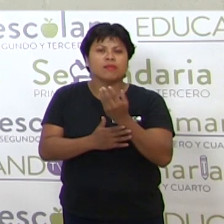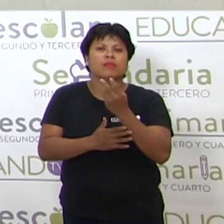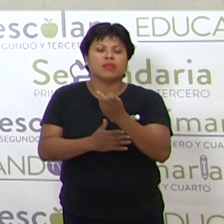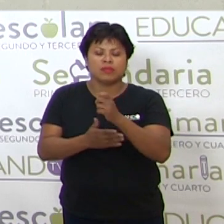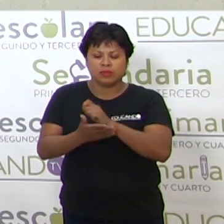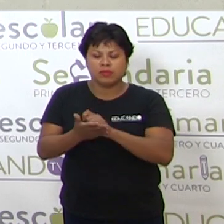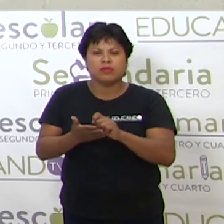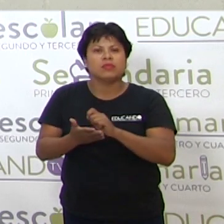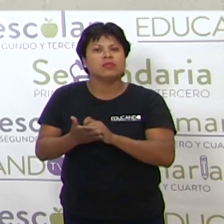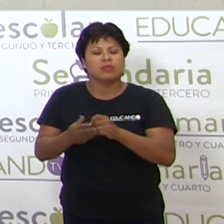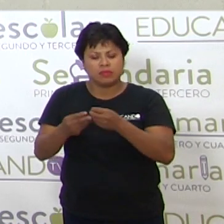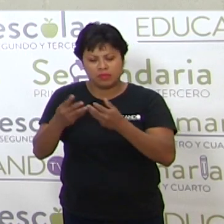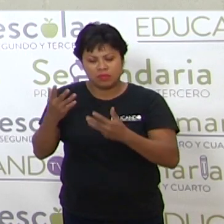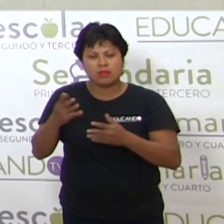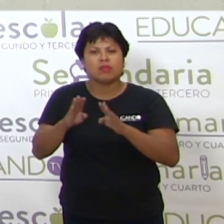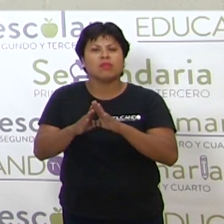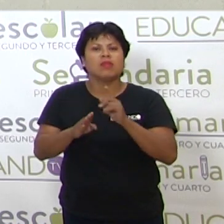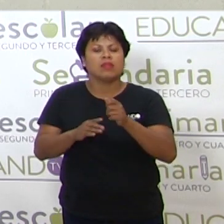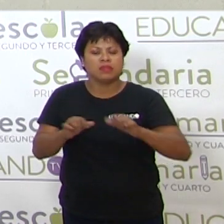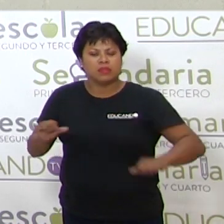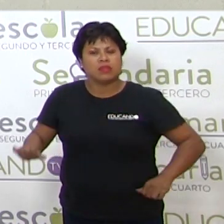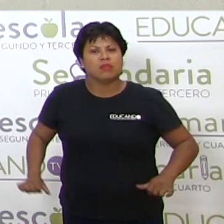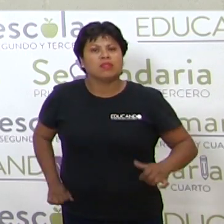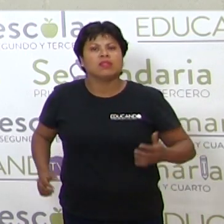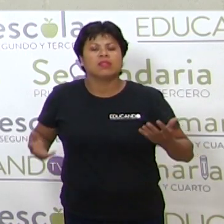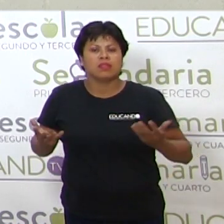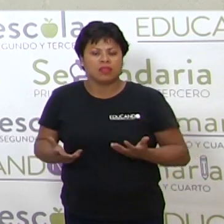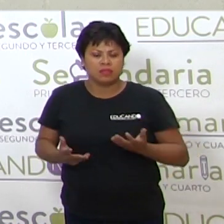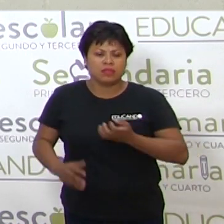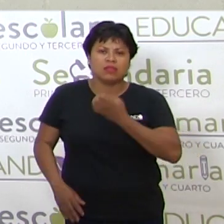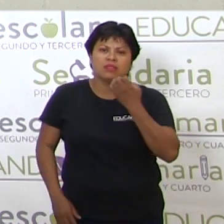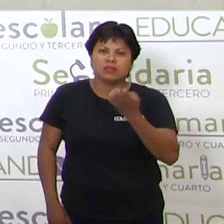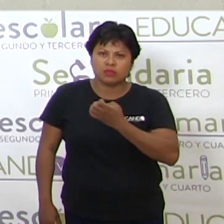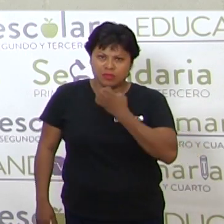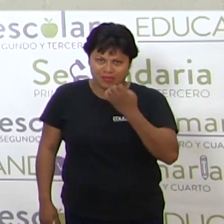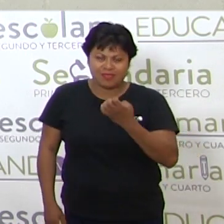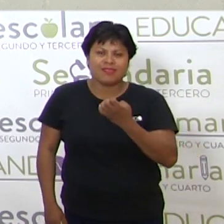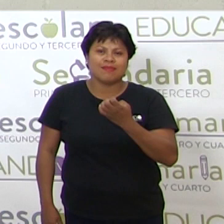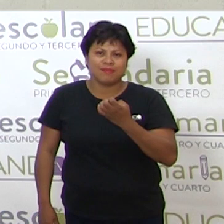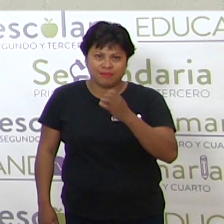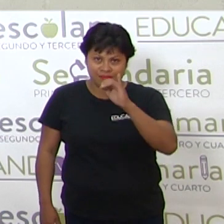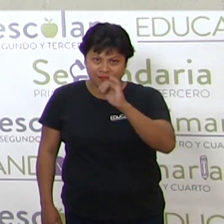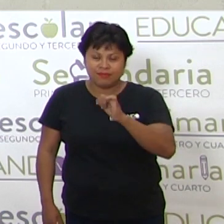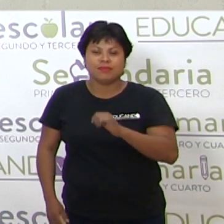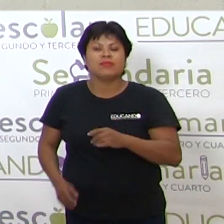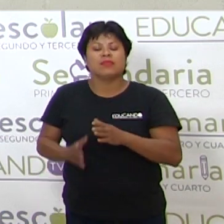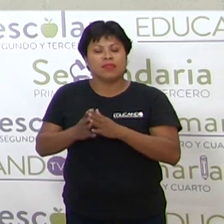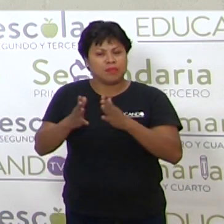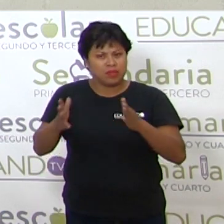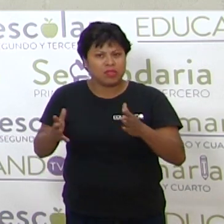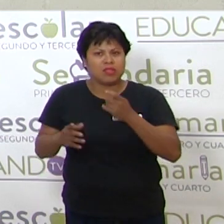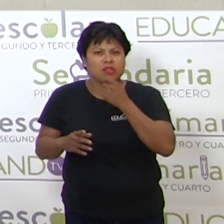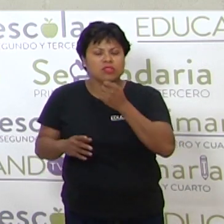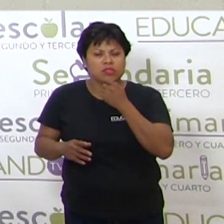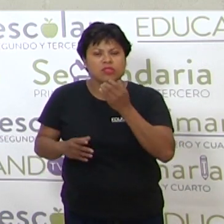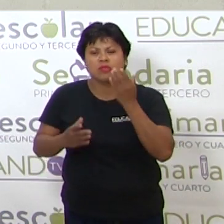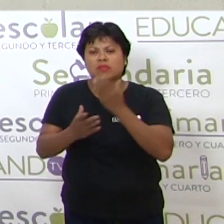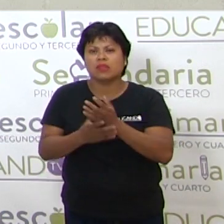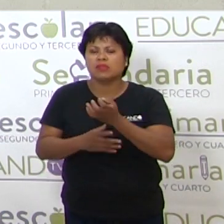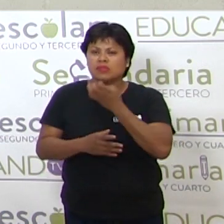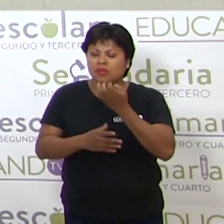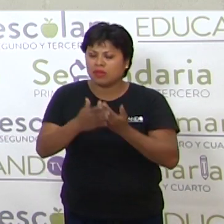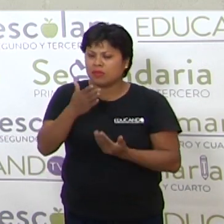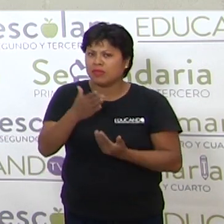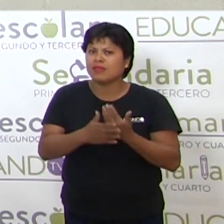describe las actividades que realiza en la escuela si la mayoría de los niños acude a la escuela por la